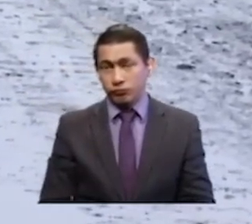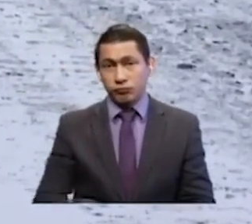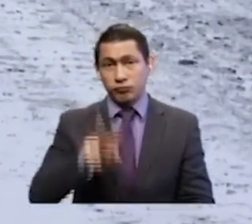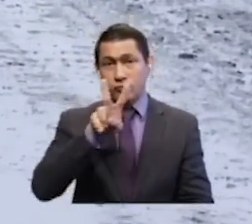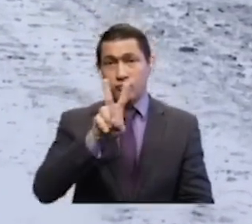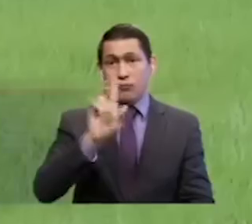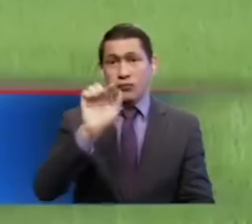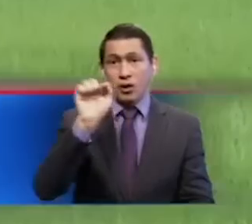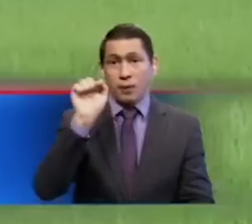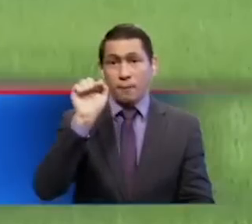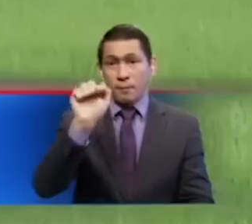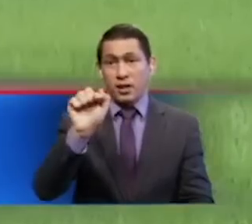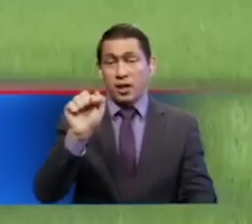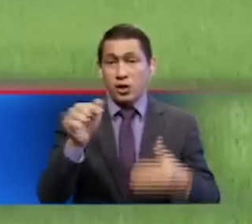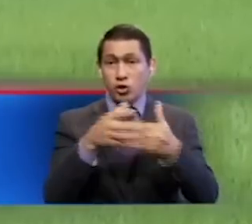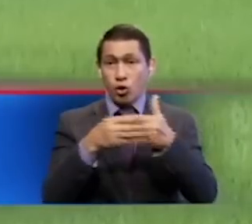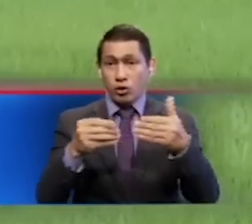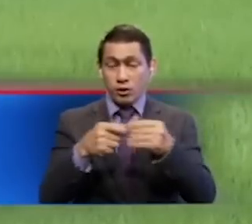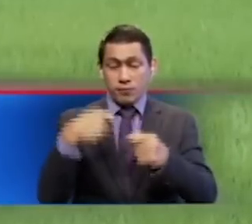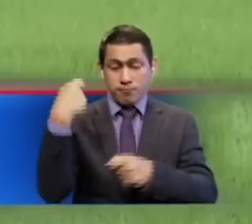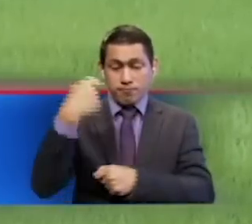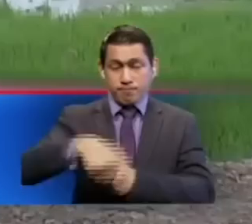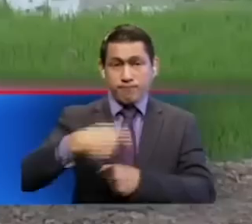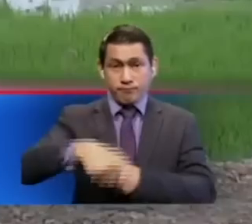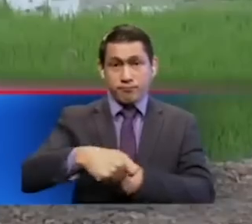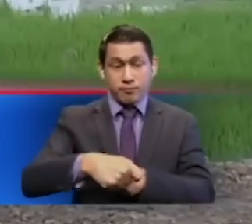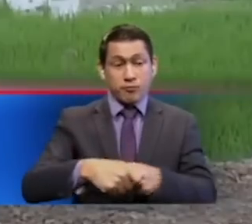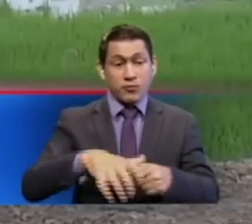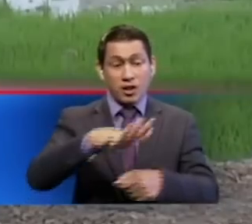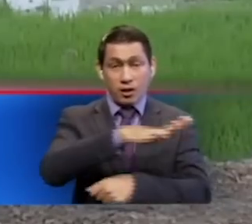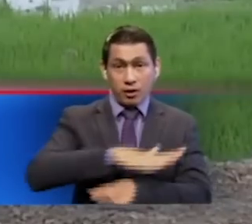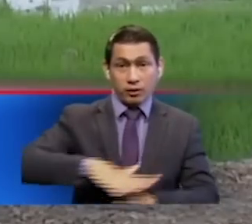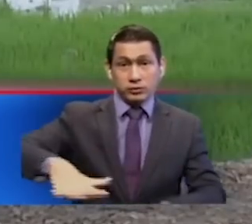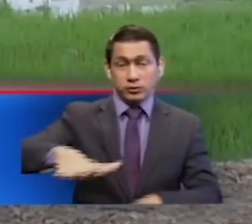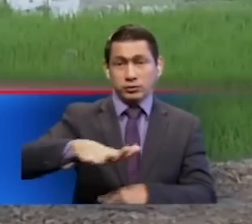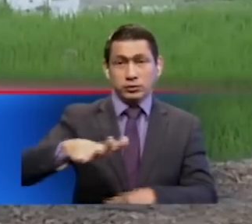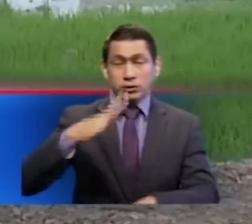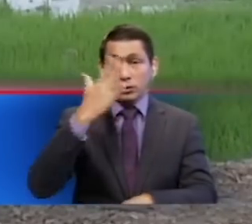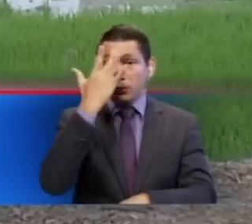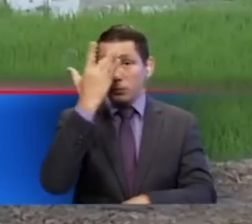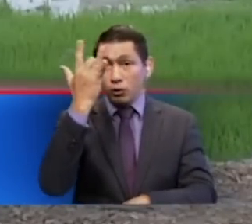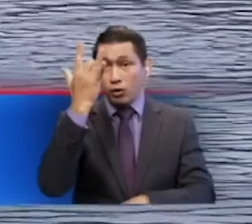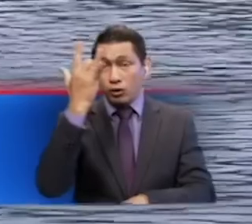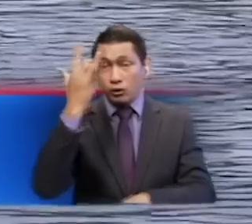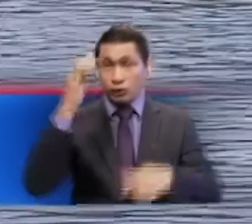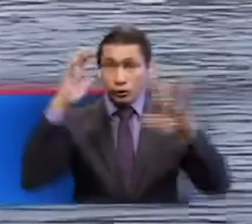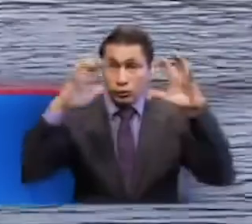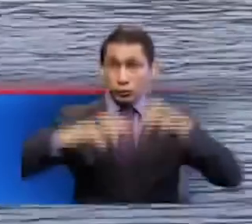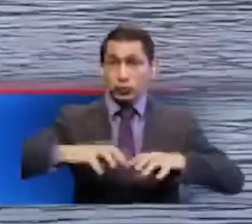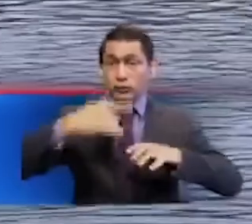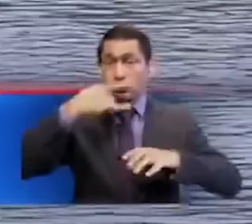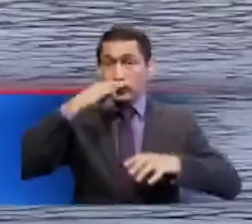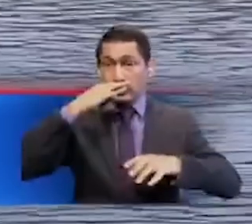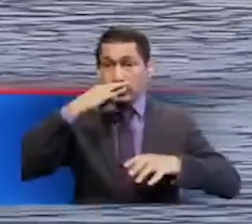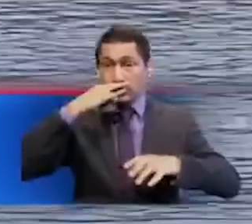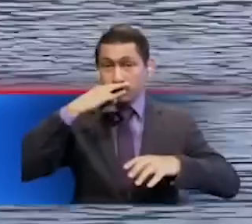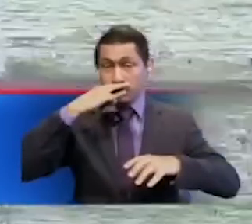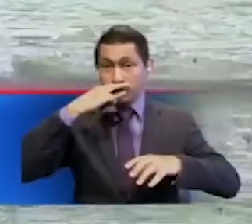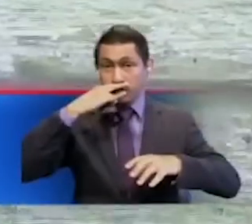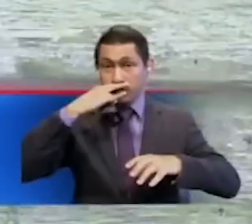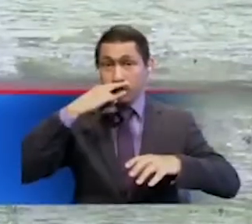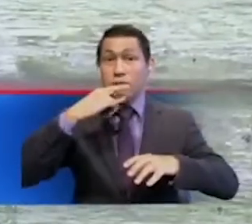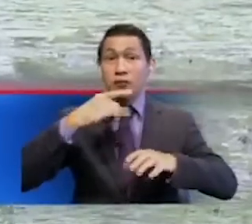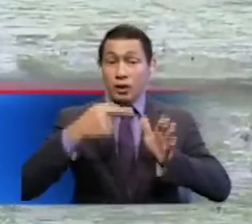2.000 dólares por hectárea es la inversión de los productores arroceros. Si el fenómeno de El Niño llega fuerte y antes que se realice la